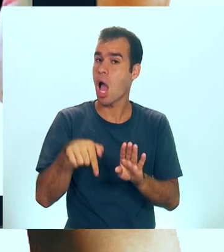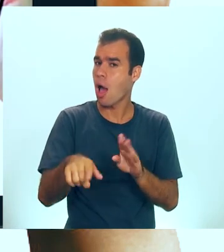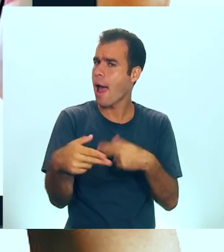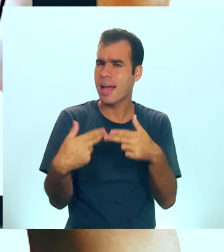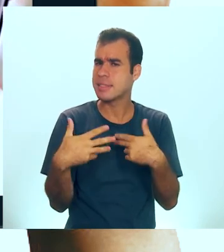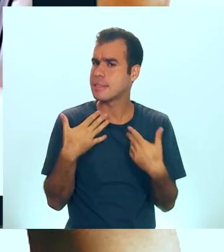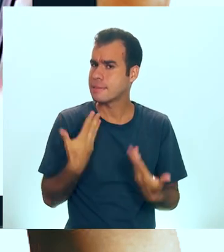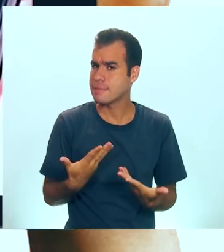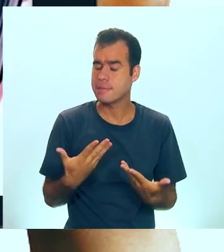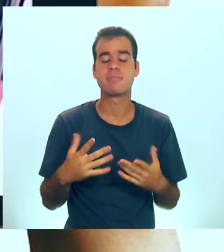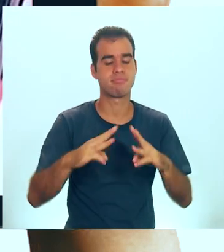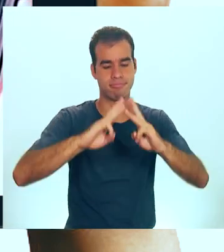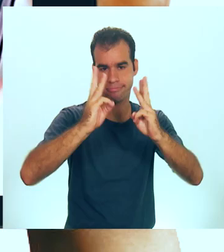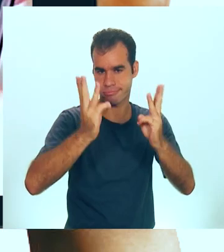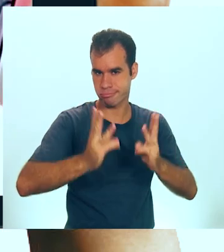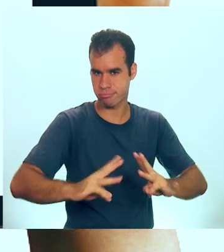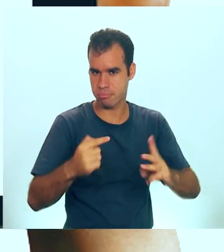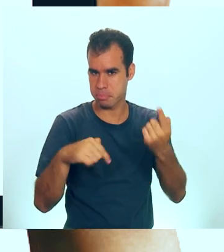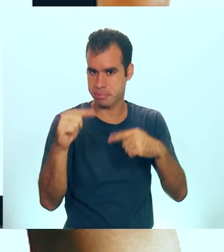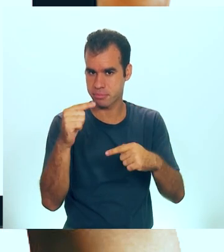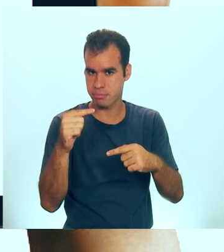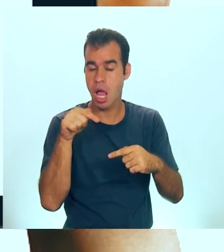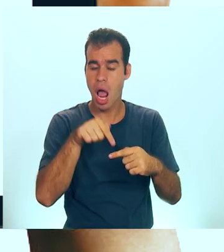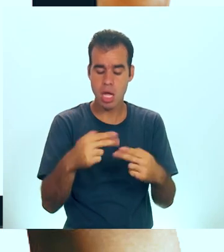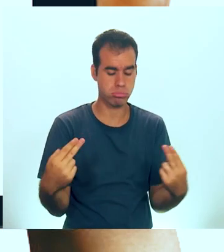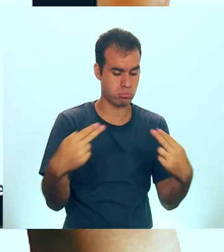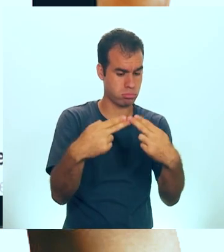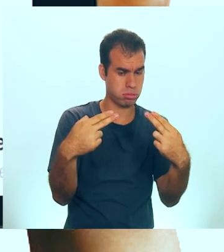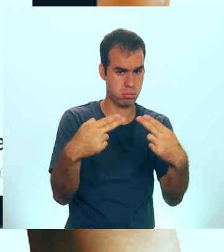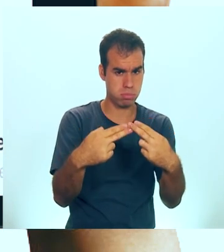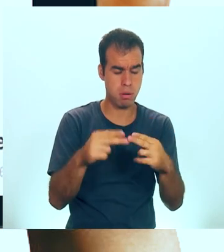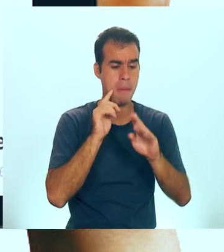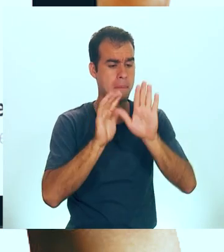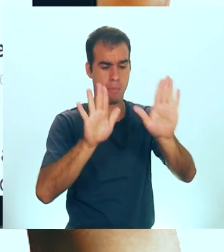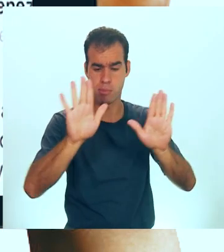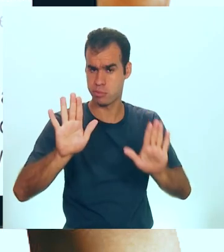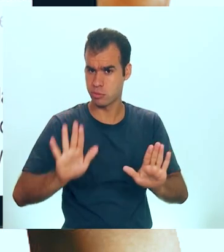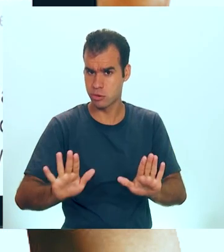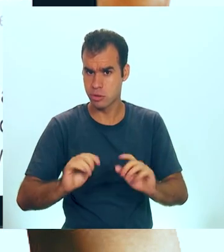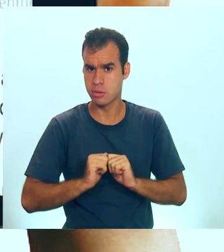virtuales y las redes sociales, donde los concursos, las exposiciones y los